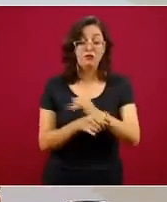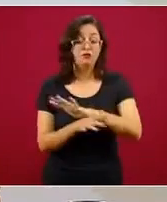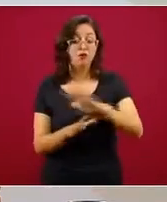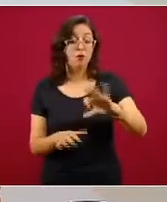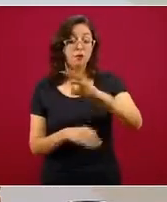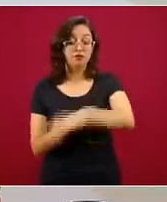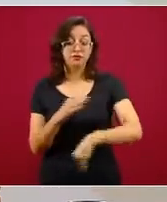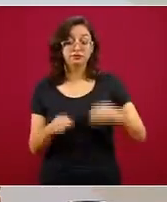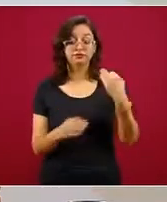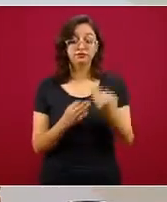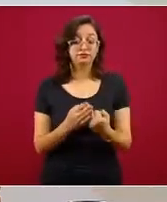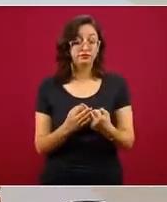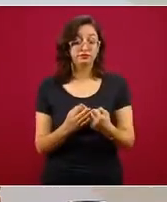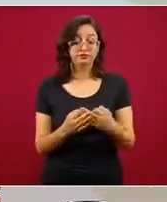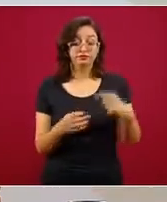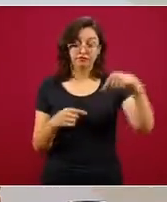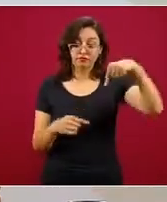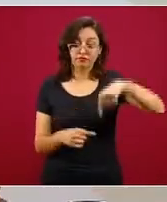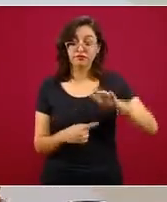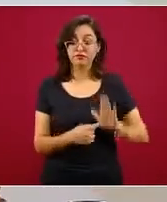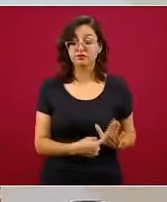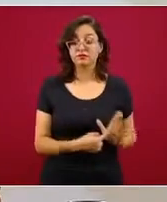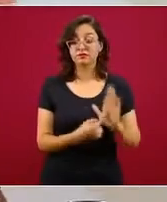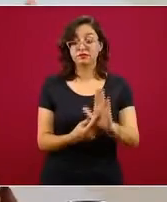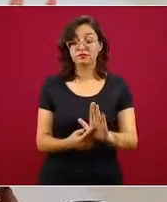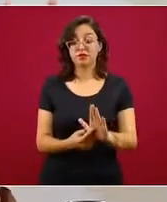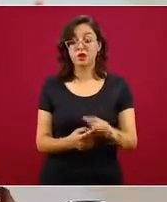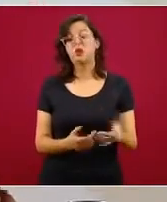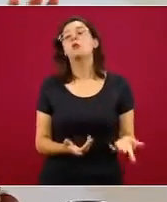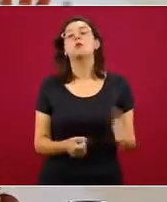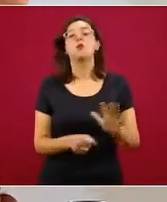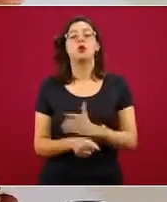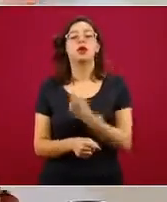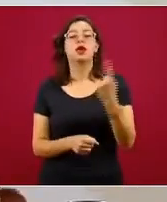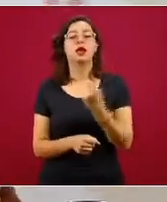que presentamos aquí es producto del buen